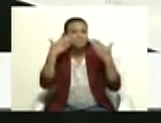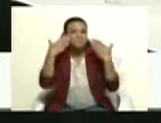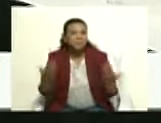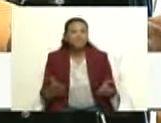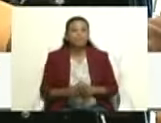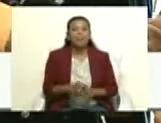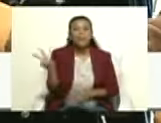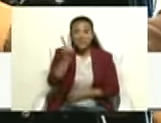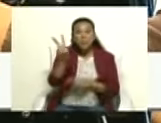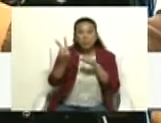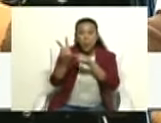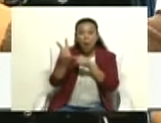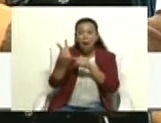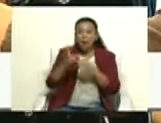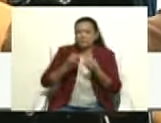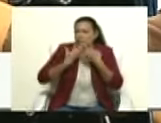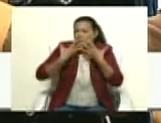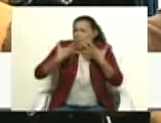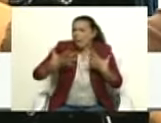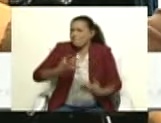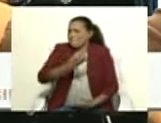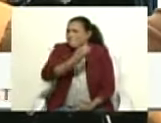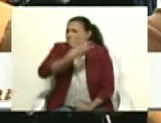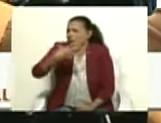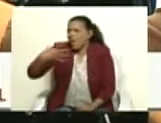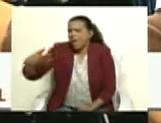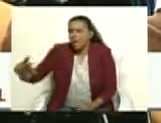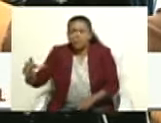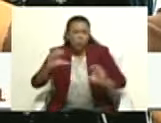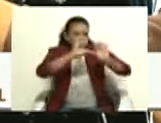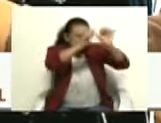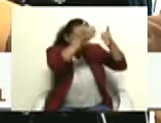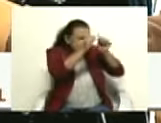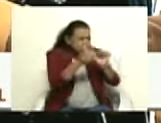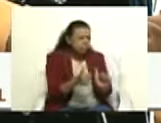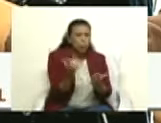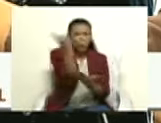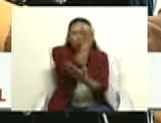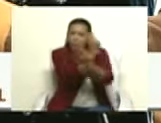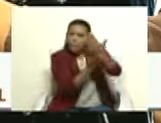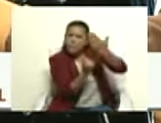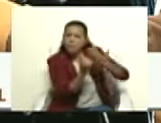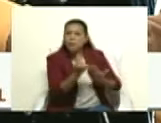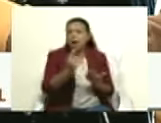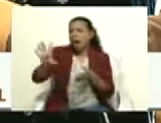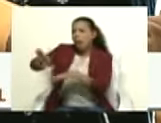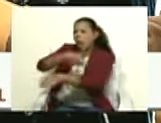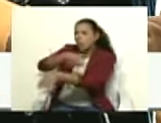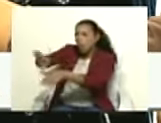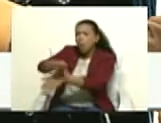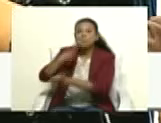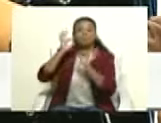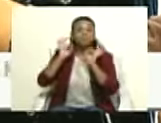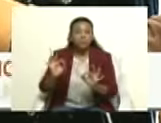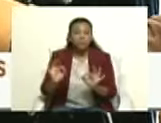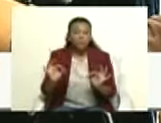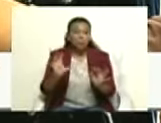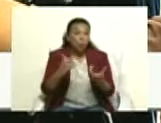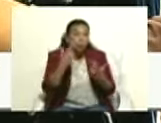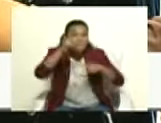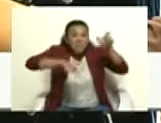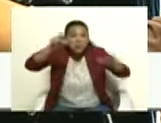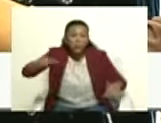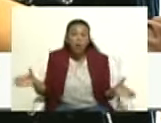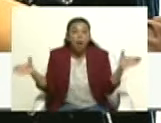comunicación. Venezuela tiene una riqueza extraordinaria en eso que conocemos como patrimonio vivo. Por eso